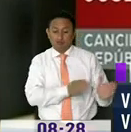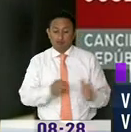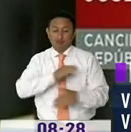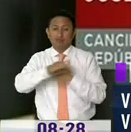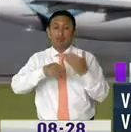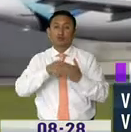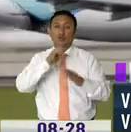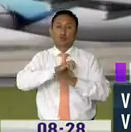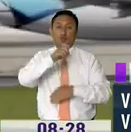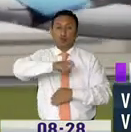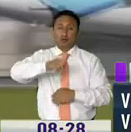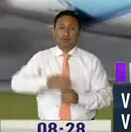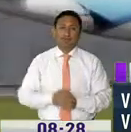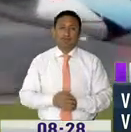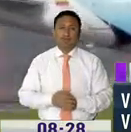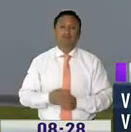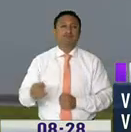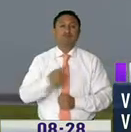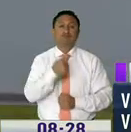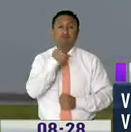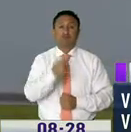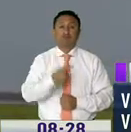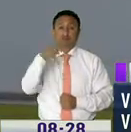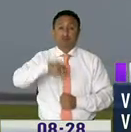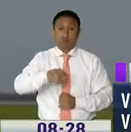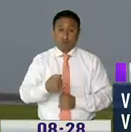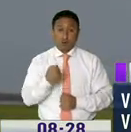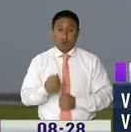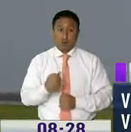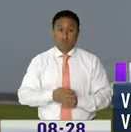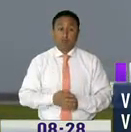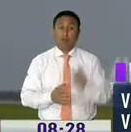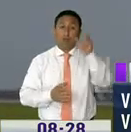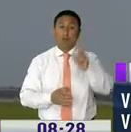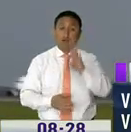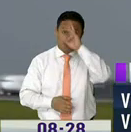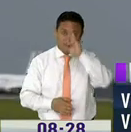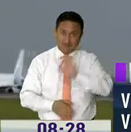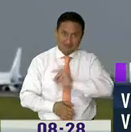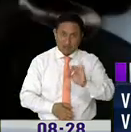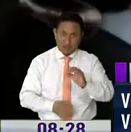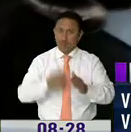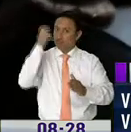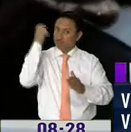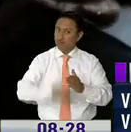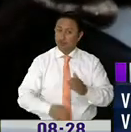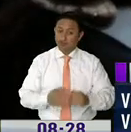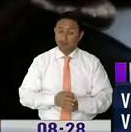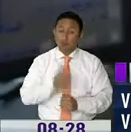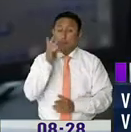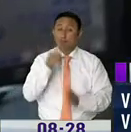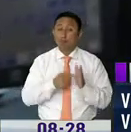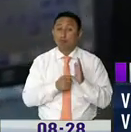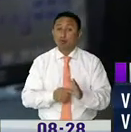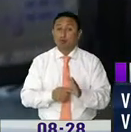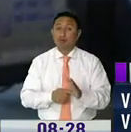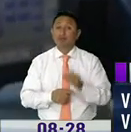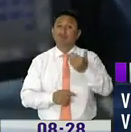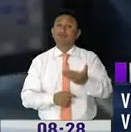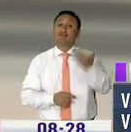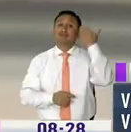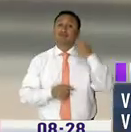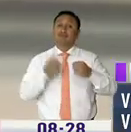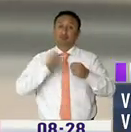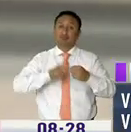los ecuatorianos. El canciller fue enfático en señalar que habrá sanciones para quienes no respeten el protocolo. Tomó como ejemplo el vuelo que llegó a Quito